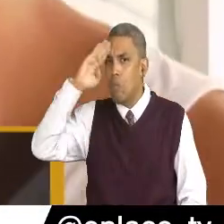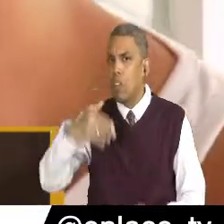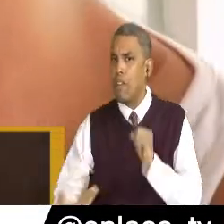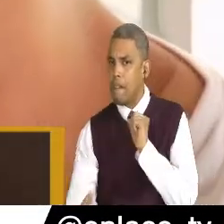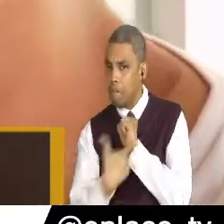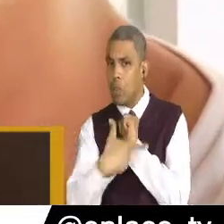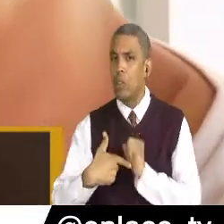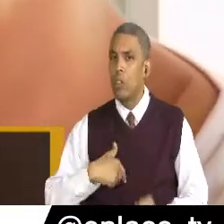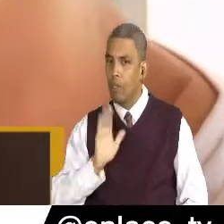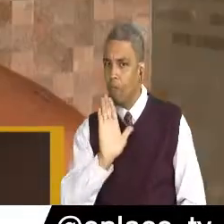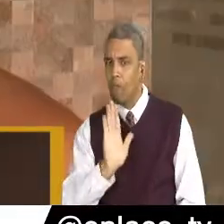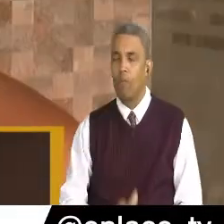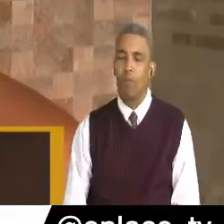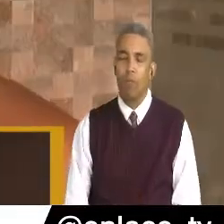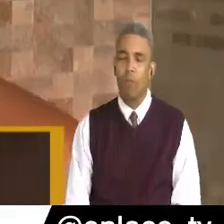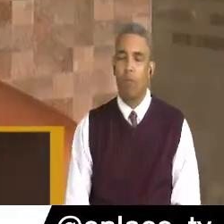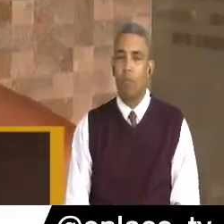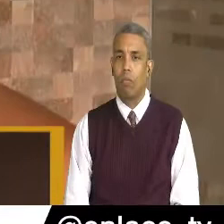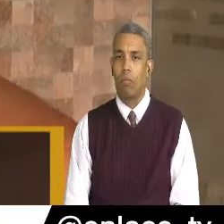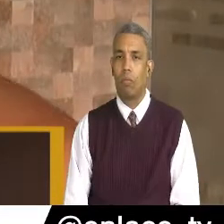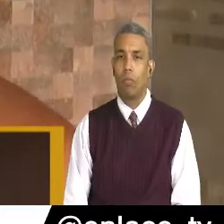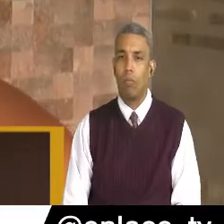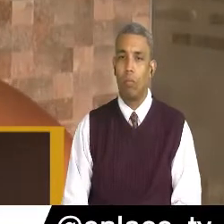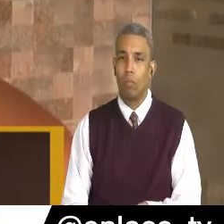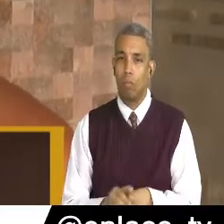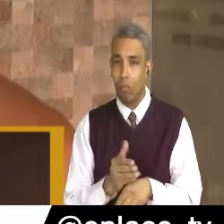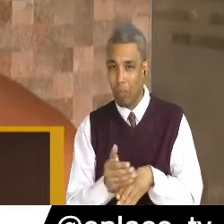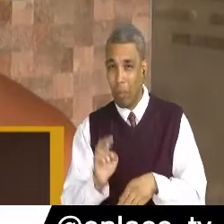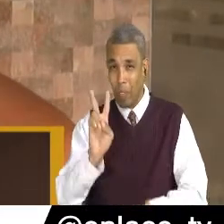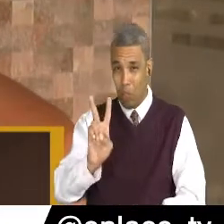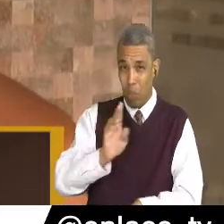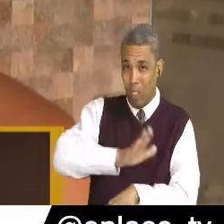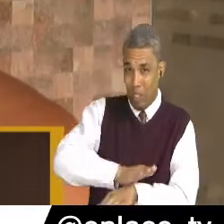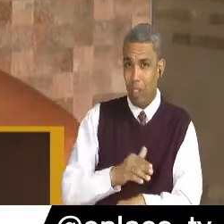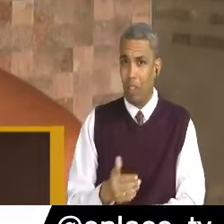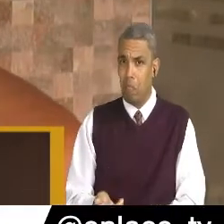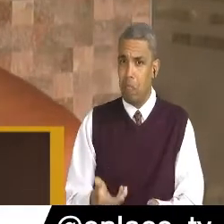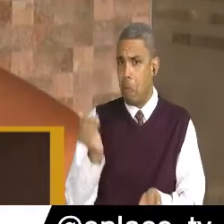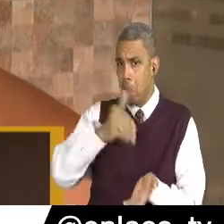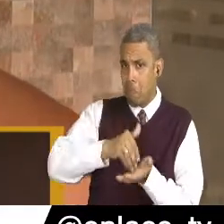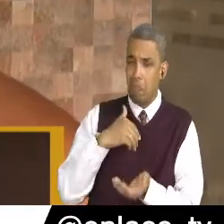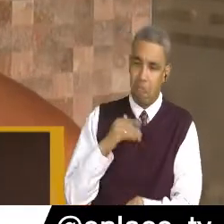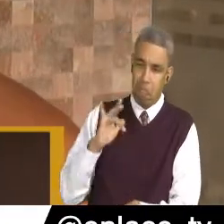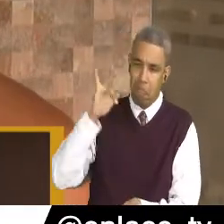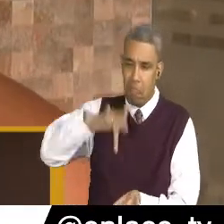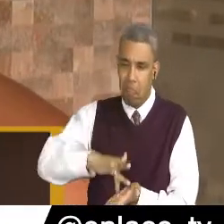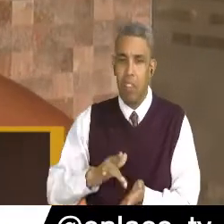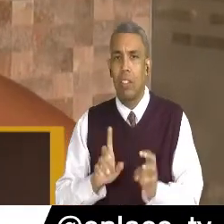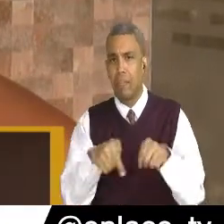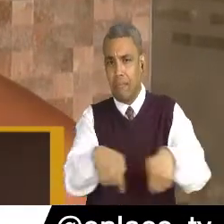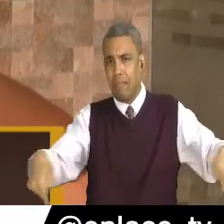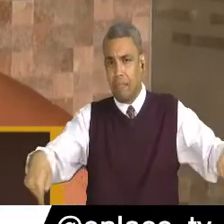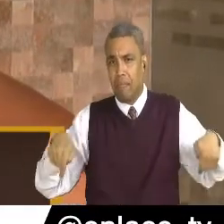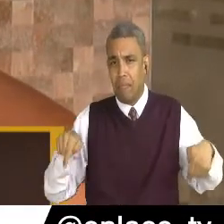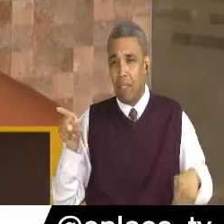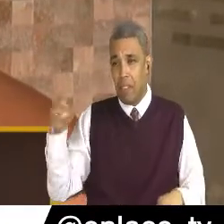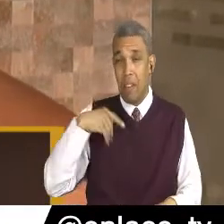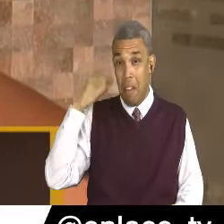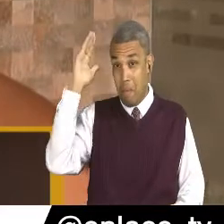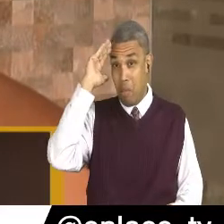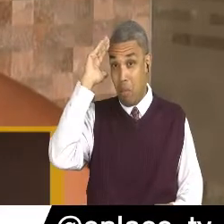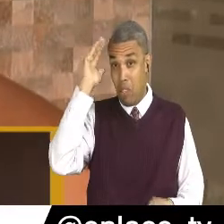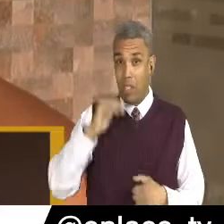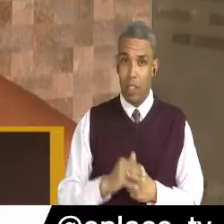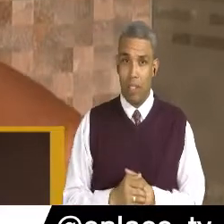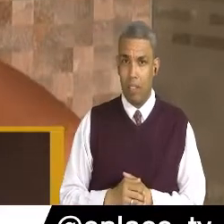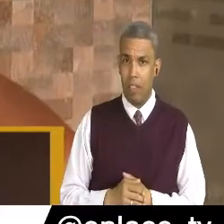de autoridad. Fui a las 2 de la tarde que tocaba ir y había un muchacho que es un patrullero también. Entonces me preguntó que por qué